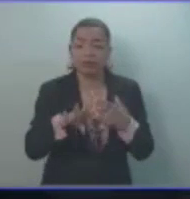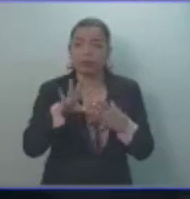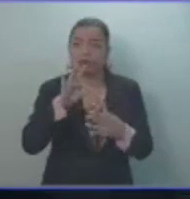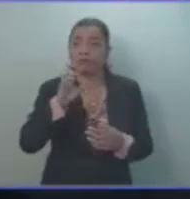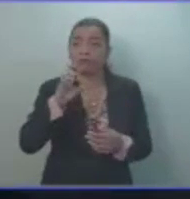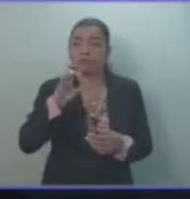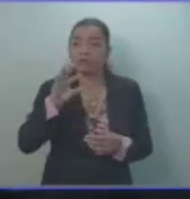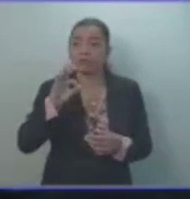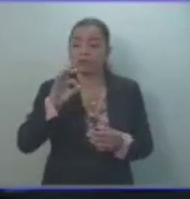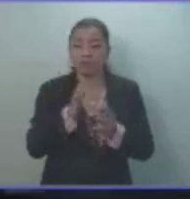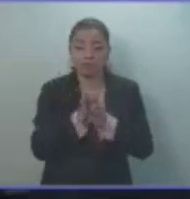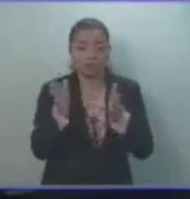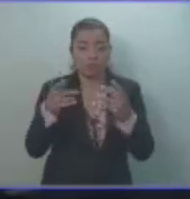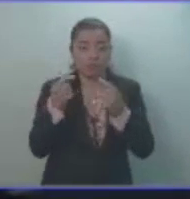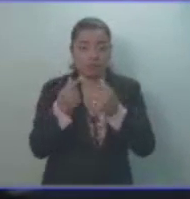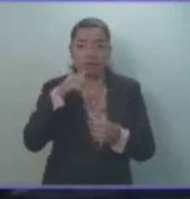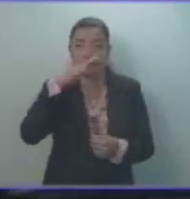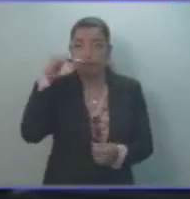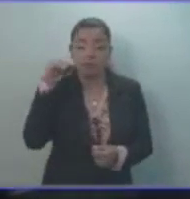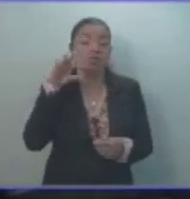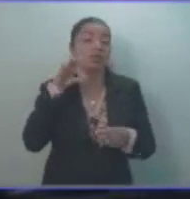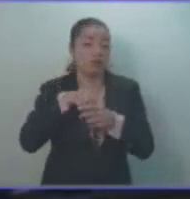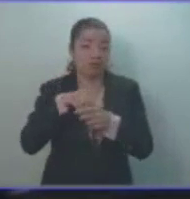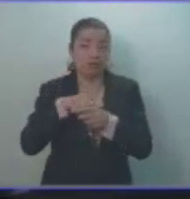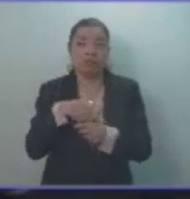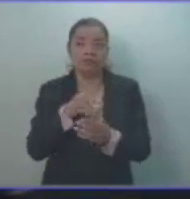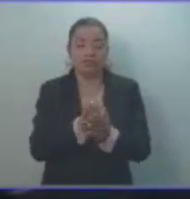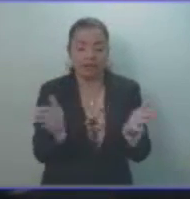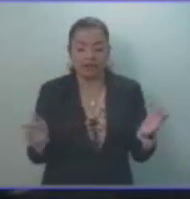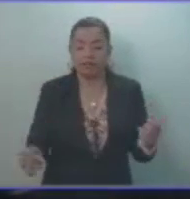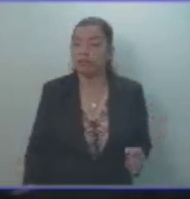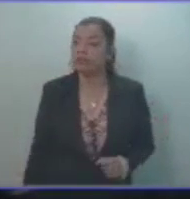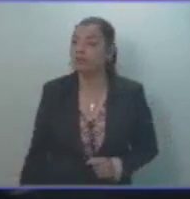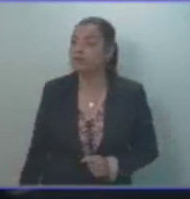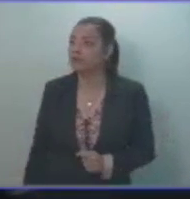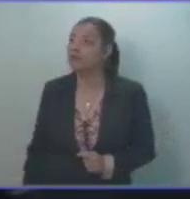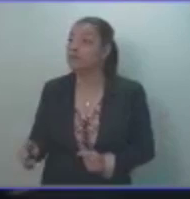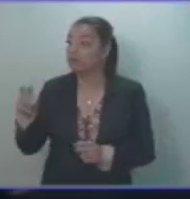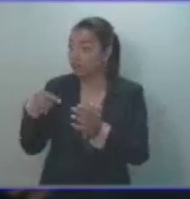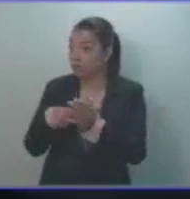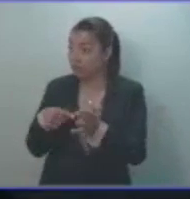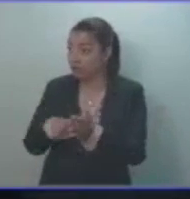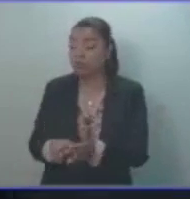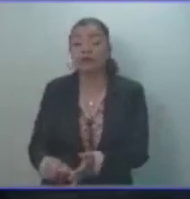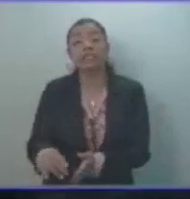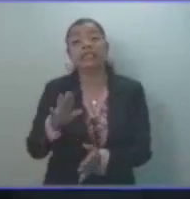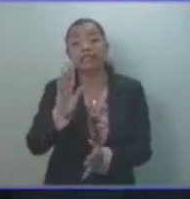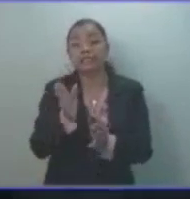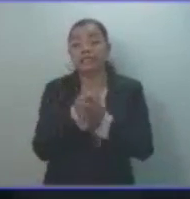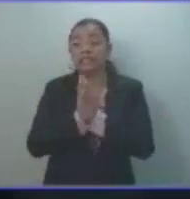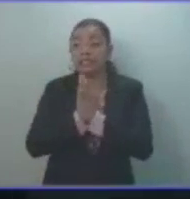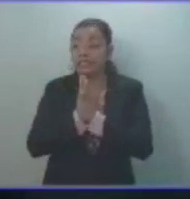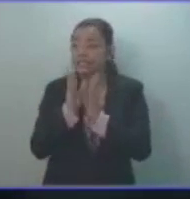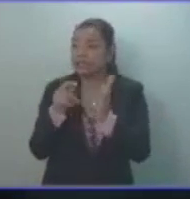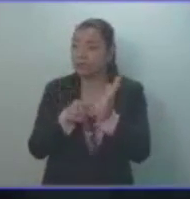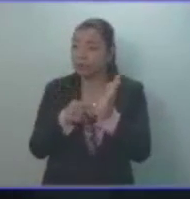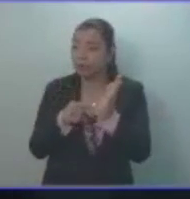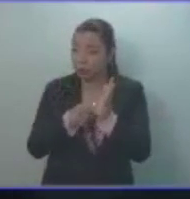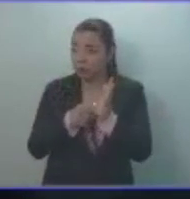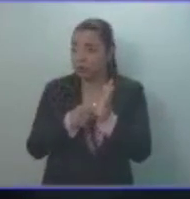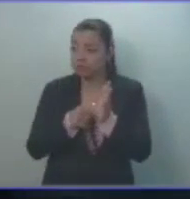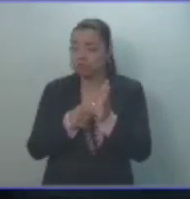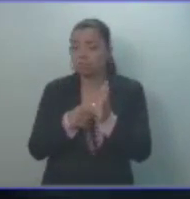General de la Nación, con recursos del Fondo General. ¿Y para lo que pide deuda también? Estamos pidiendo, la deuda